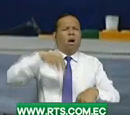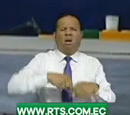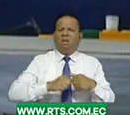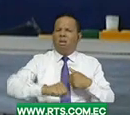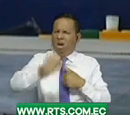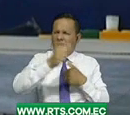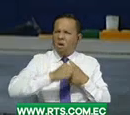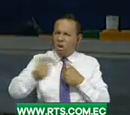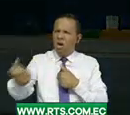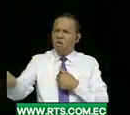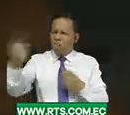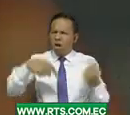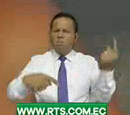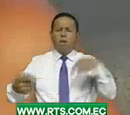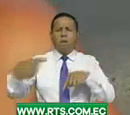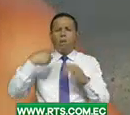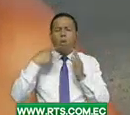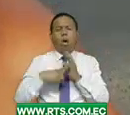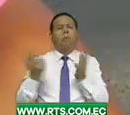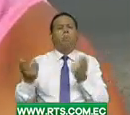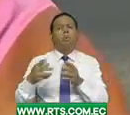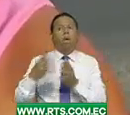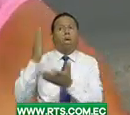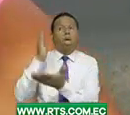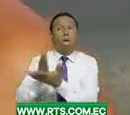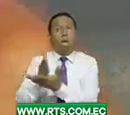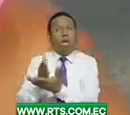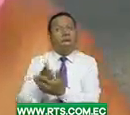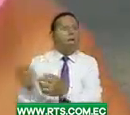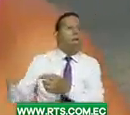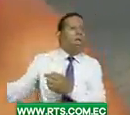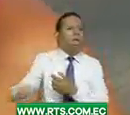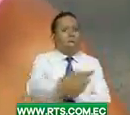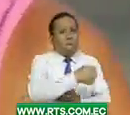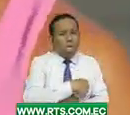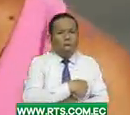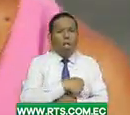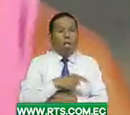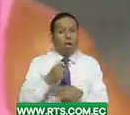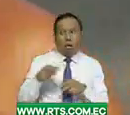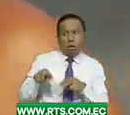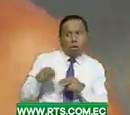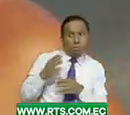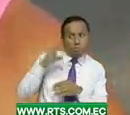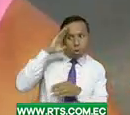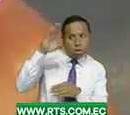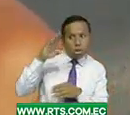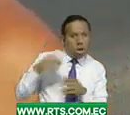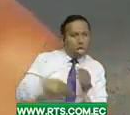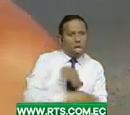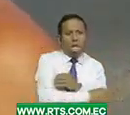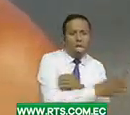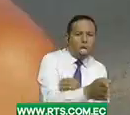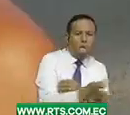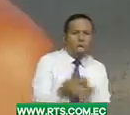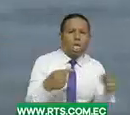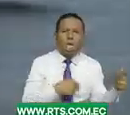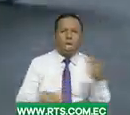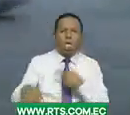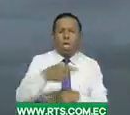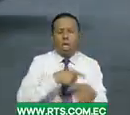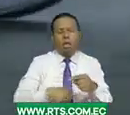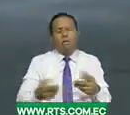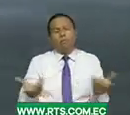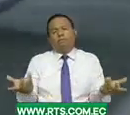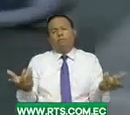un lado los corren, se van por otro lado. Por aquí andan los policías, ellos andan por otro lado porque saben que los policías andan por aquí. Y este no es el único